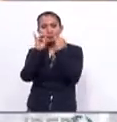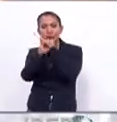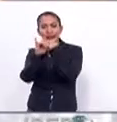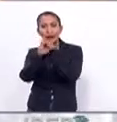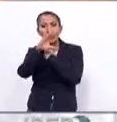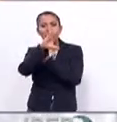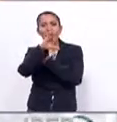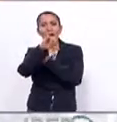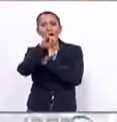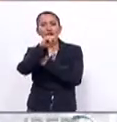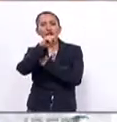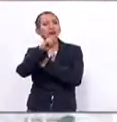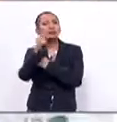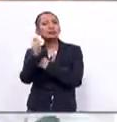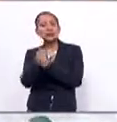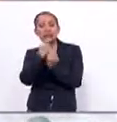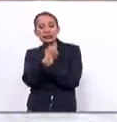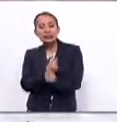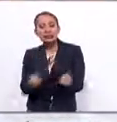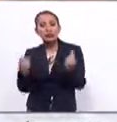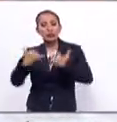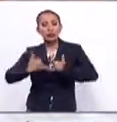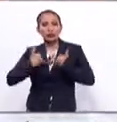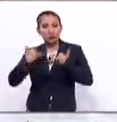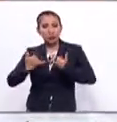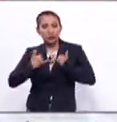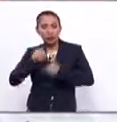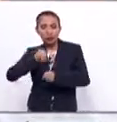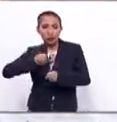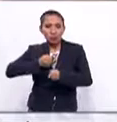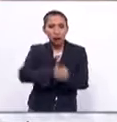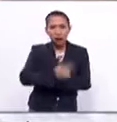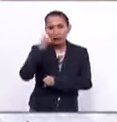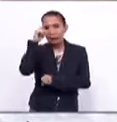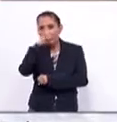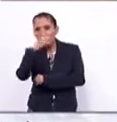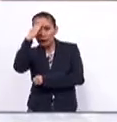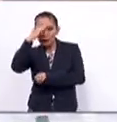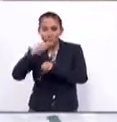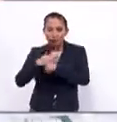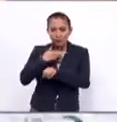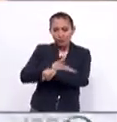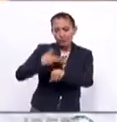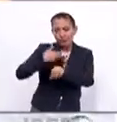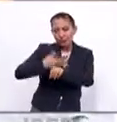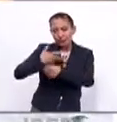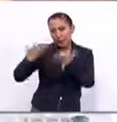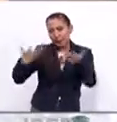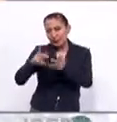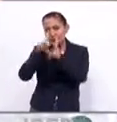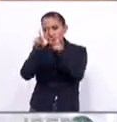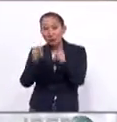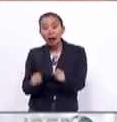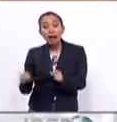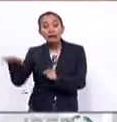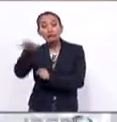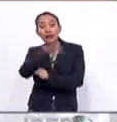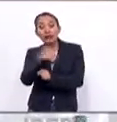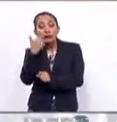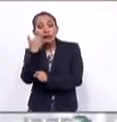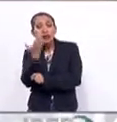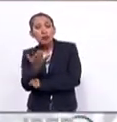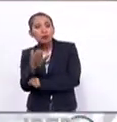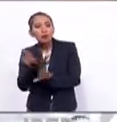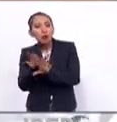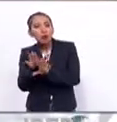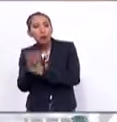de Claxo sobre infancias y juventudes, violencias, conflictos, memorias y procesos de construcción de paz, en el que hemos